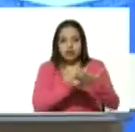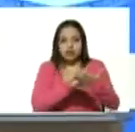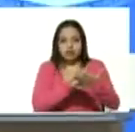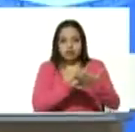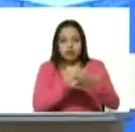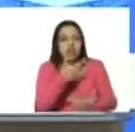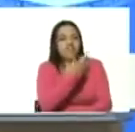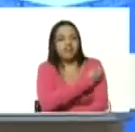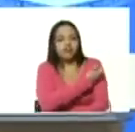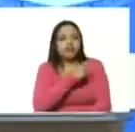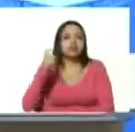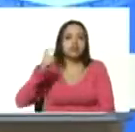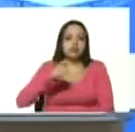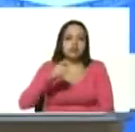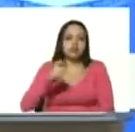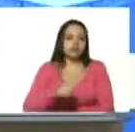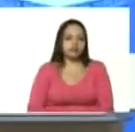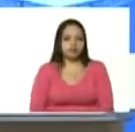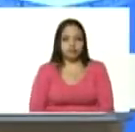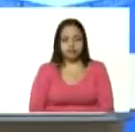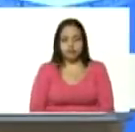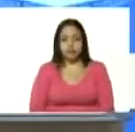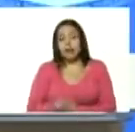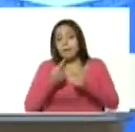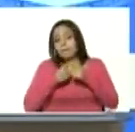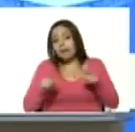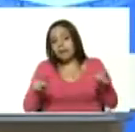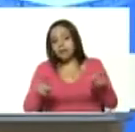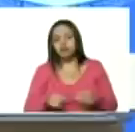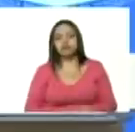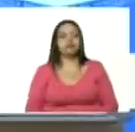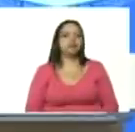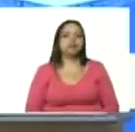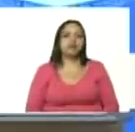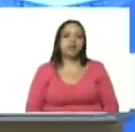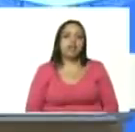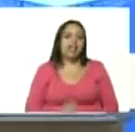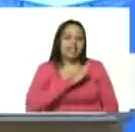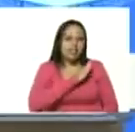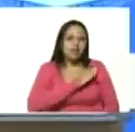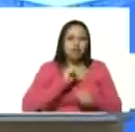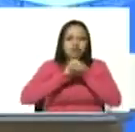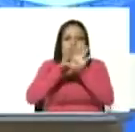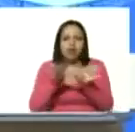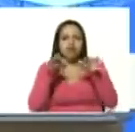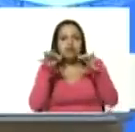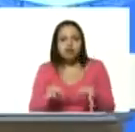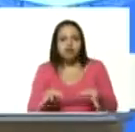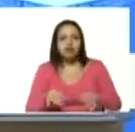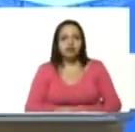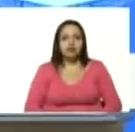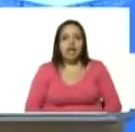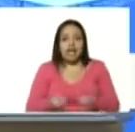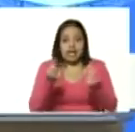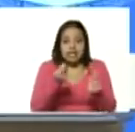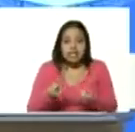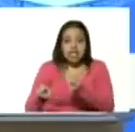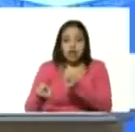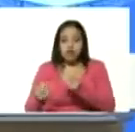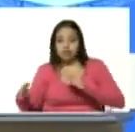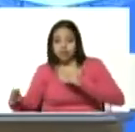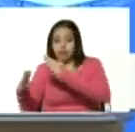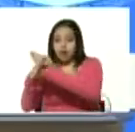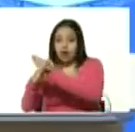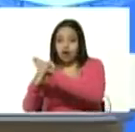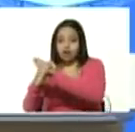que se requieren. Lo único que de lo que tendremos absoluta certeza es que ese dinero secuestrado que se disponga